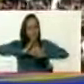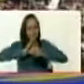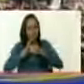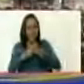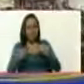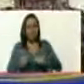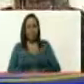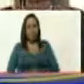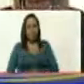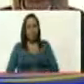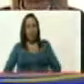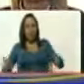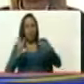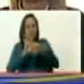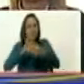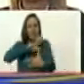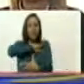la fuerza